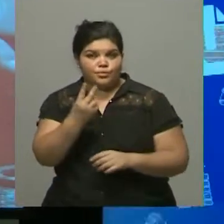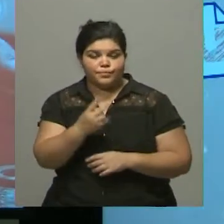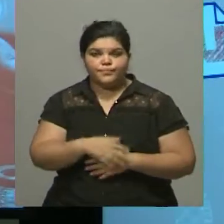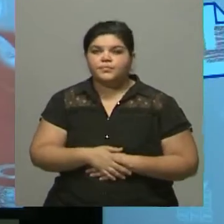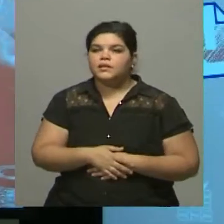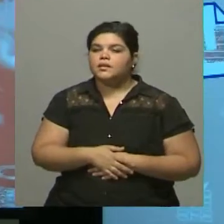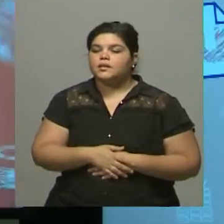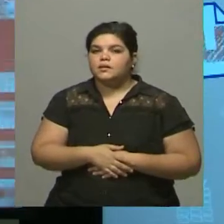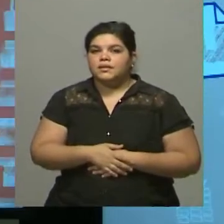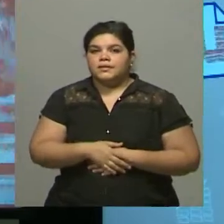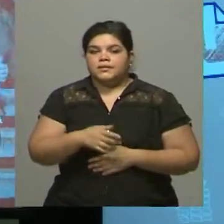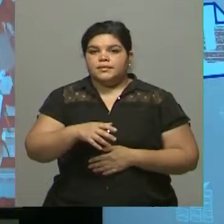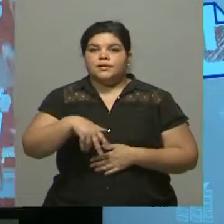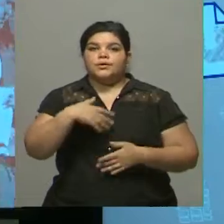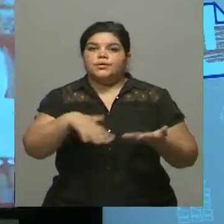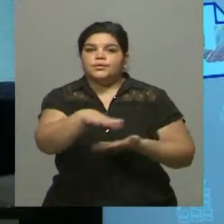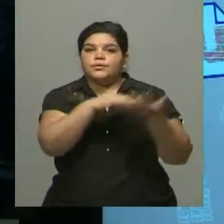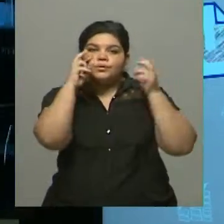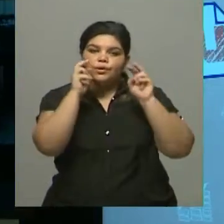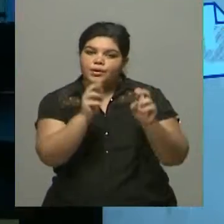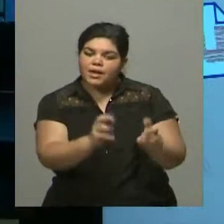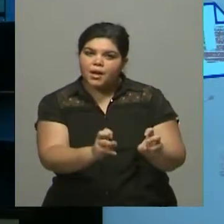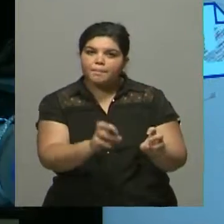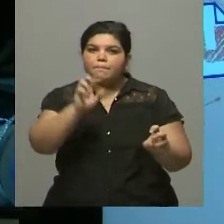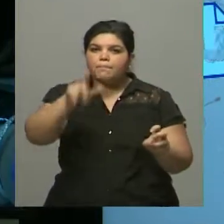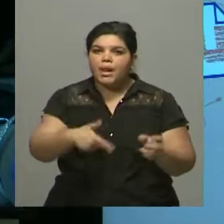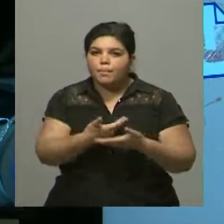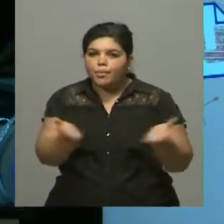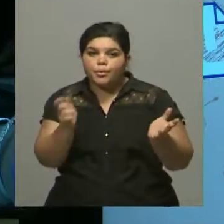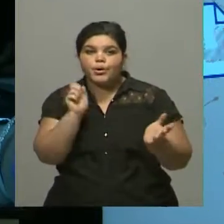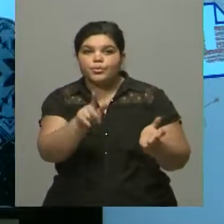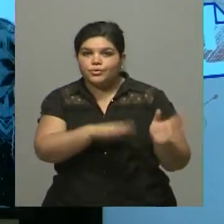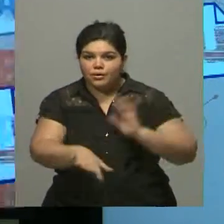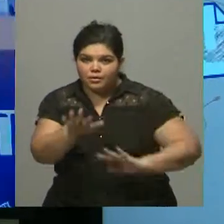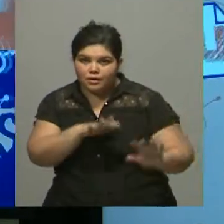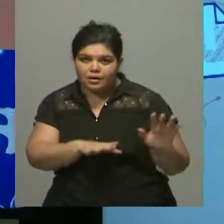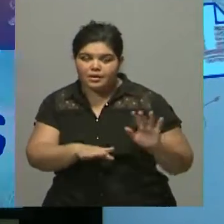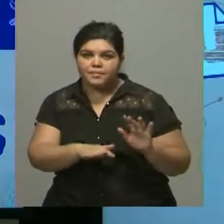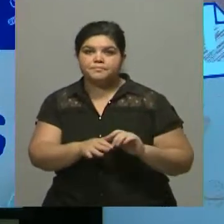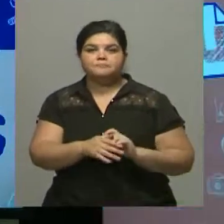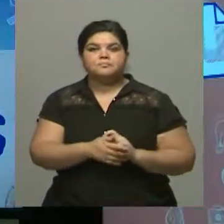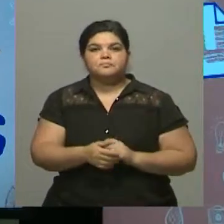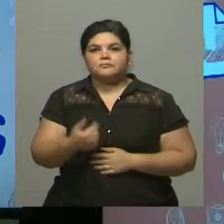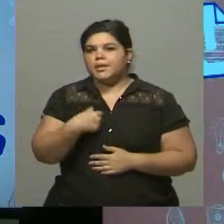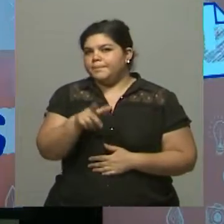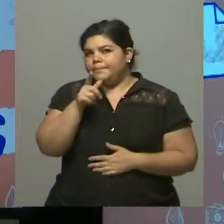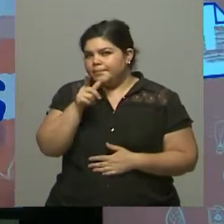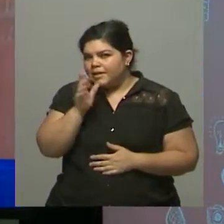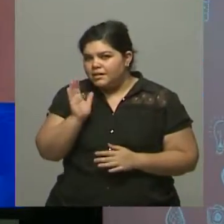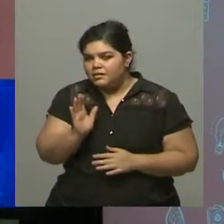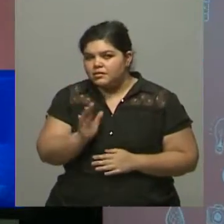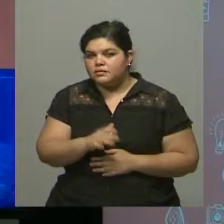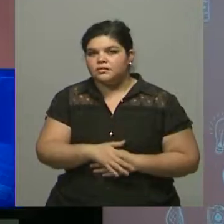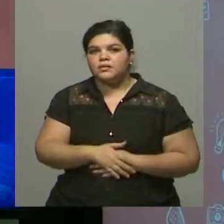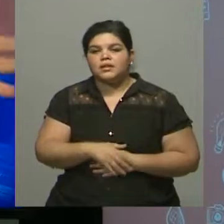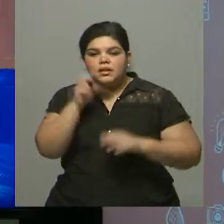sociología, digo, a estas políticas públicas es muy importante porque lo que hacen es, me imagino, llevar un estudio en